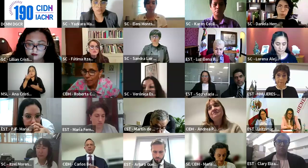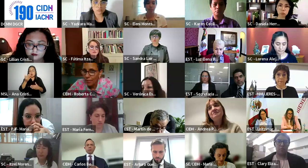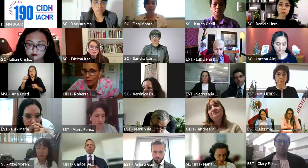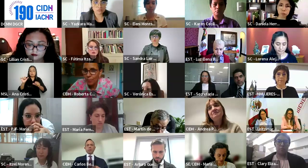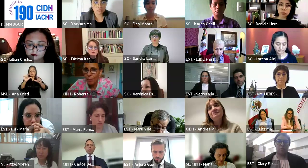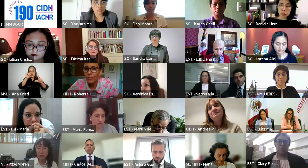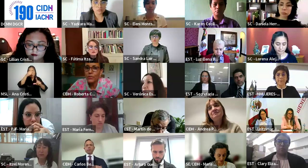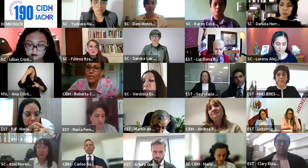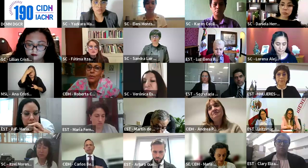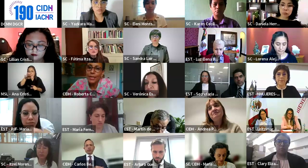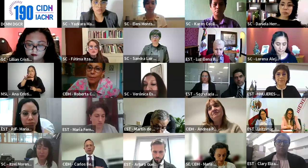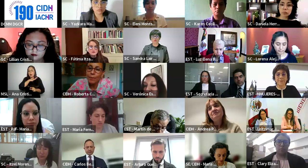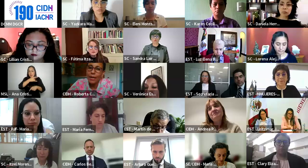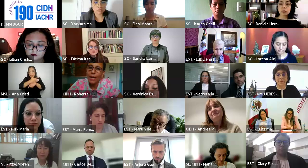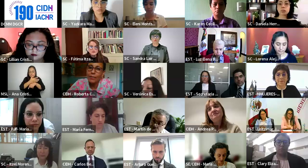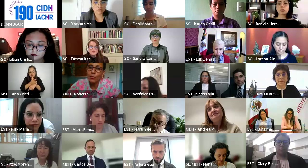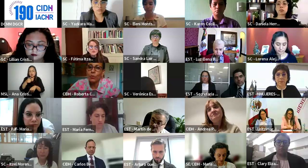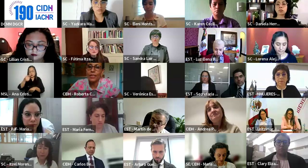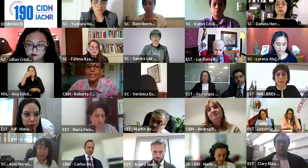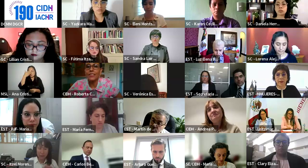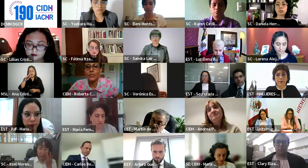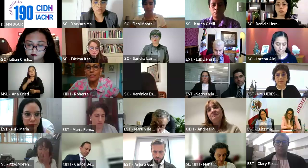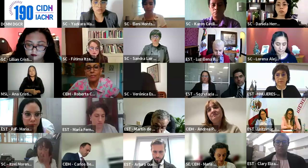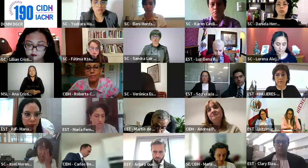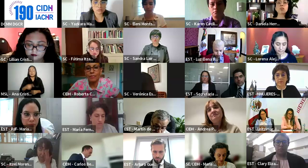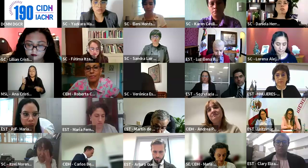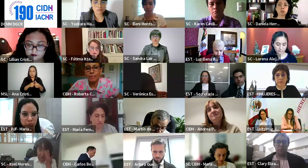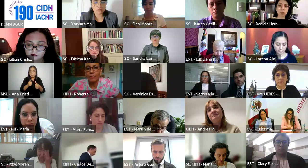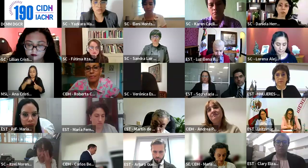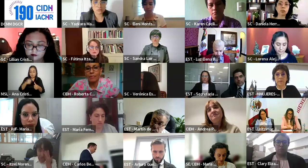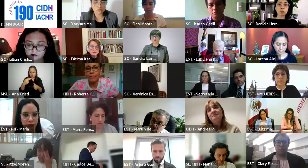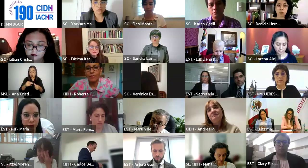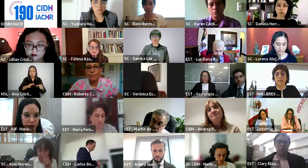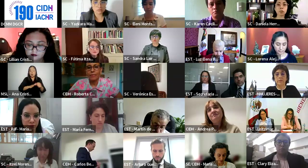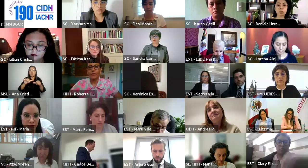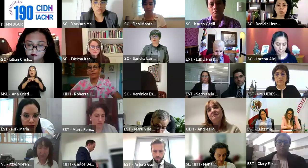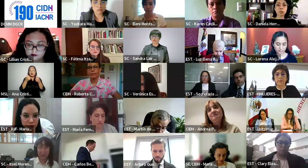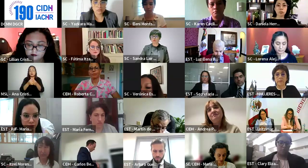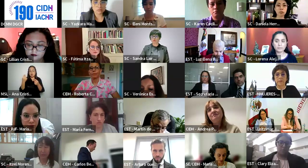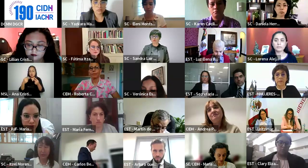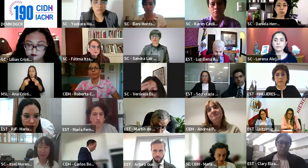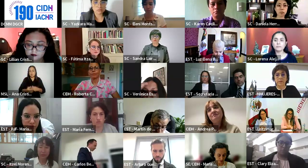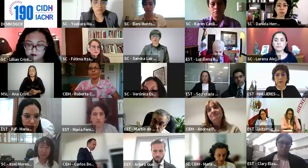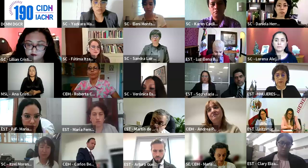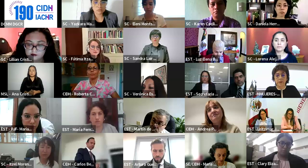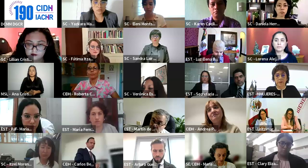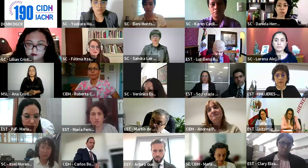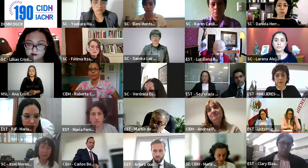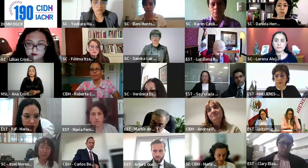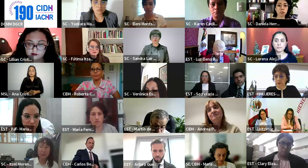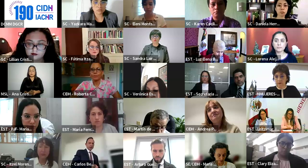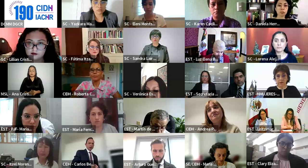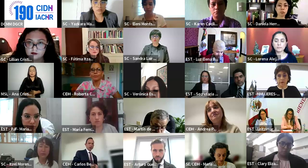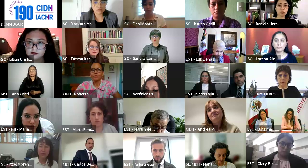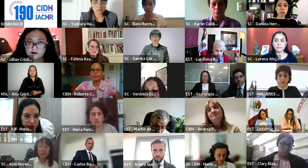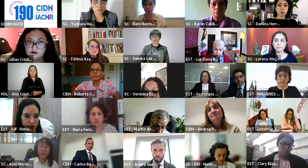time. Please remember to say your name and your organization. Bájale, por favor, a cero. Bájale,